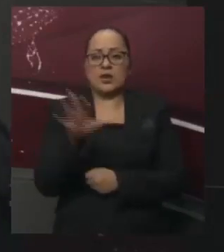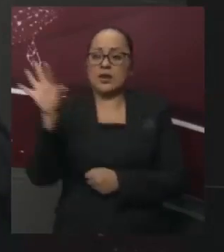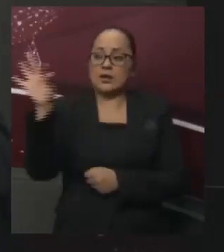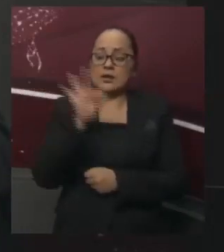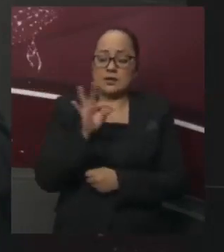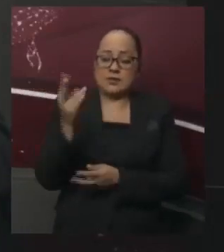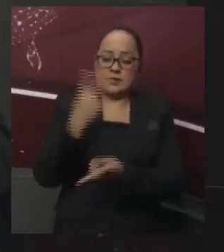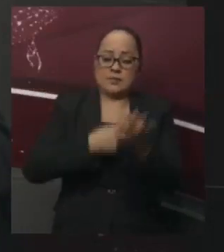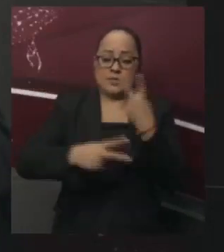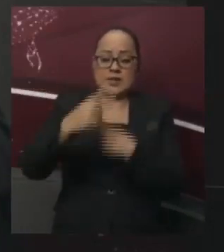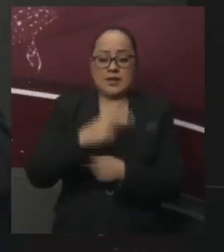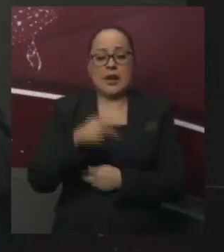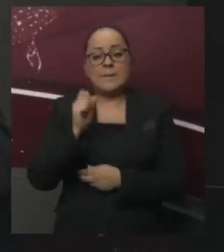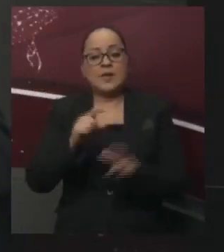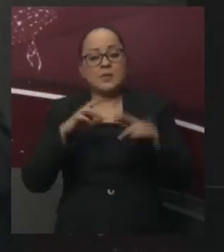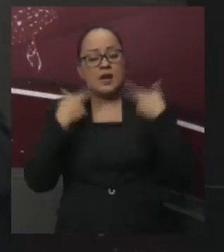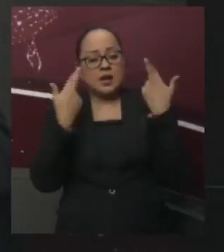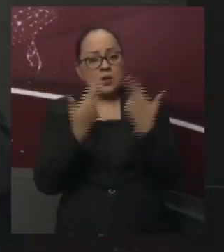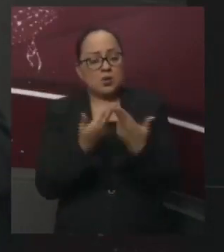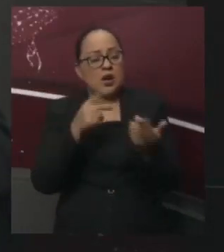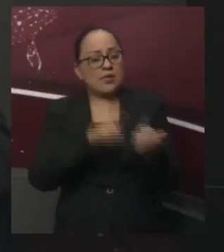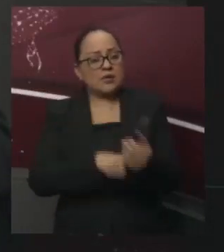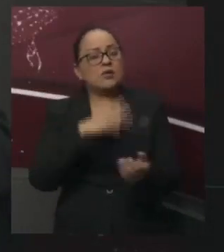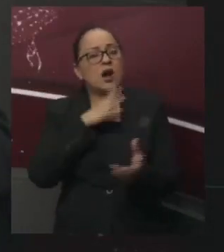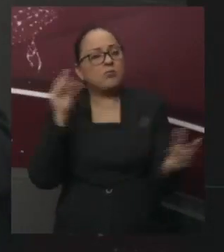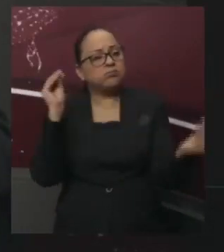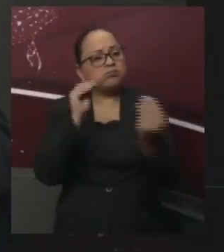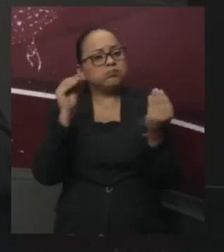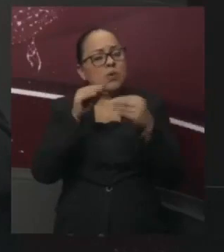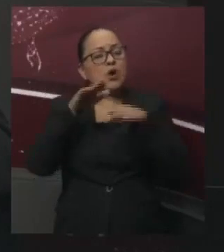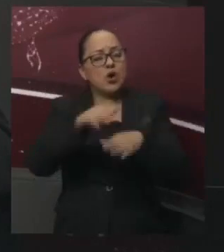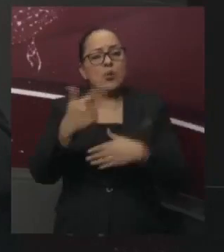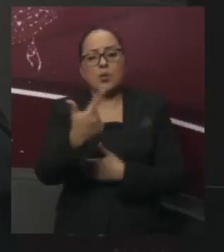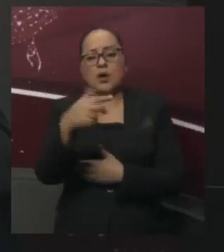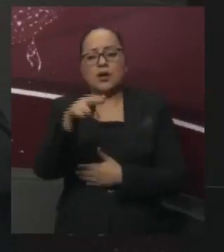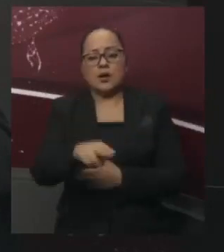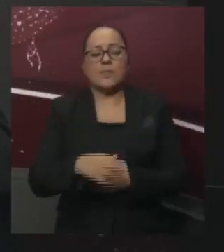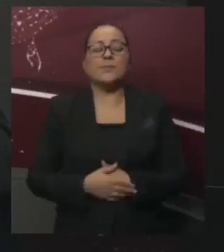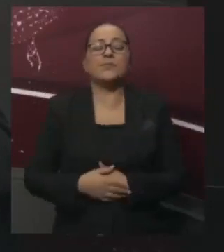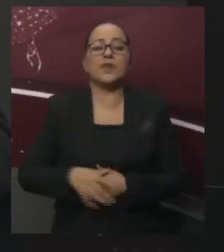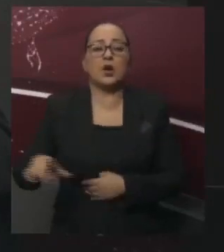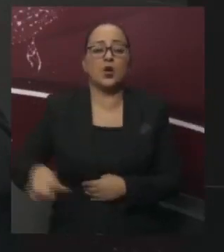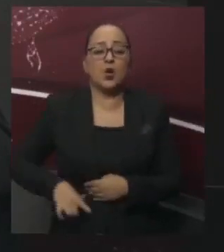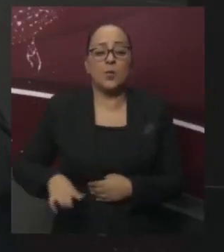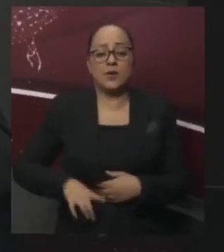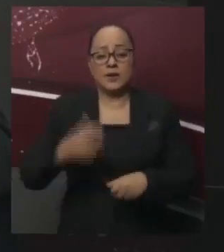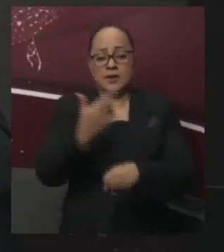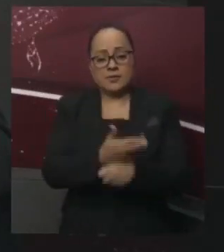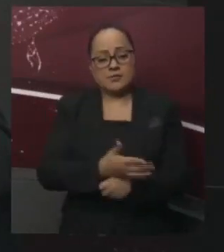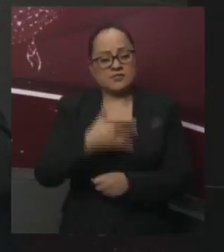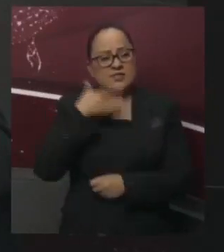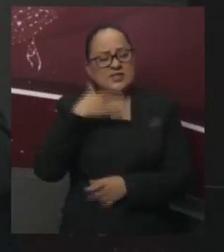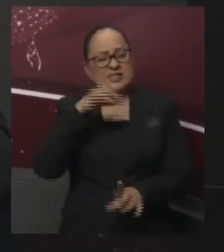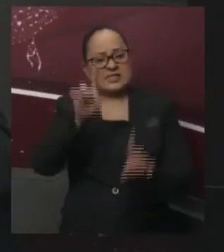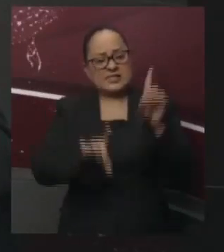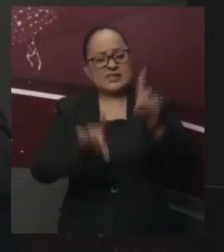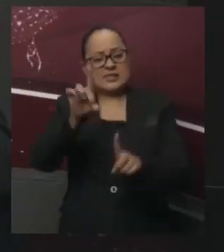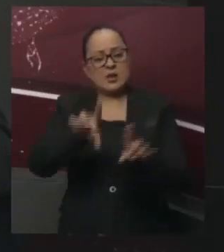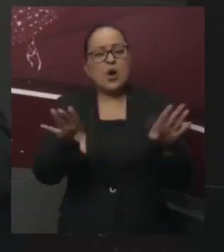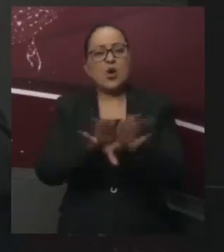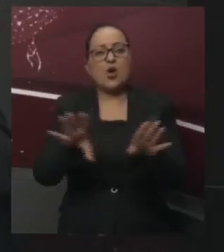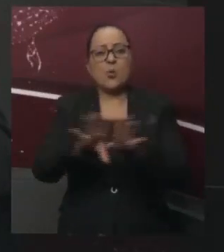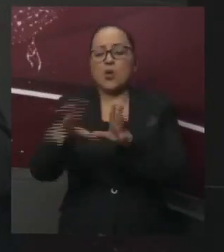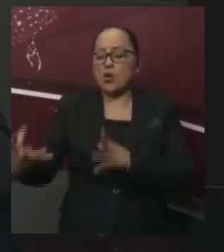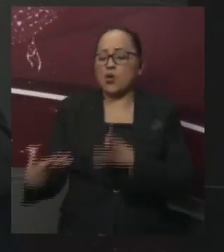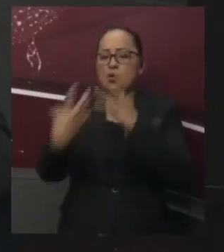de toda esta sesión se generaron varios debates sobre la Guardia Nacional. Los gobernadores están inquietos sobre cómo se van a generar los